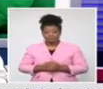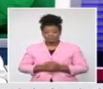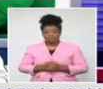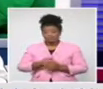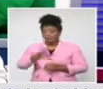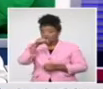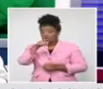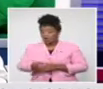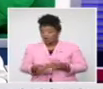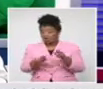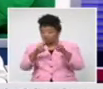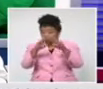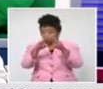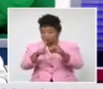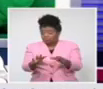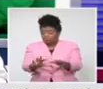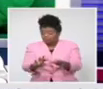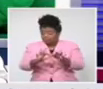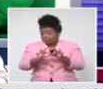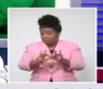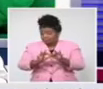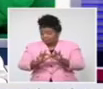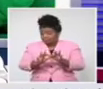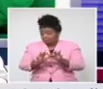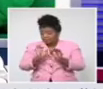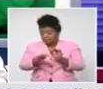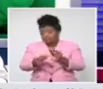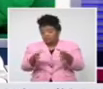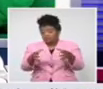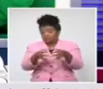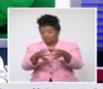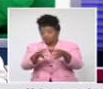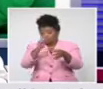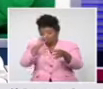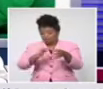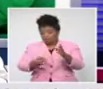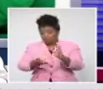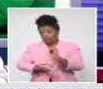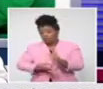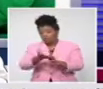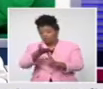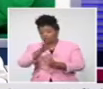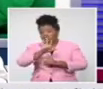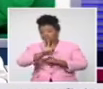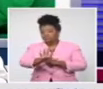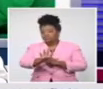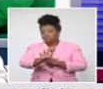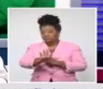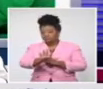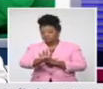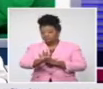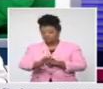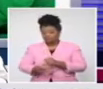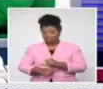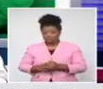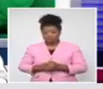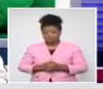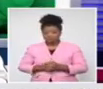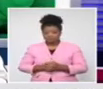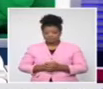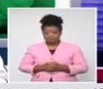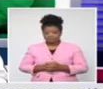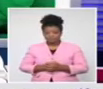de pacientes graves en este grupo de edad se incrementa a 5 pacientes graves.